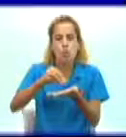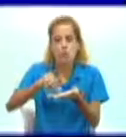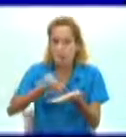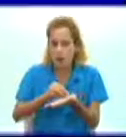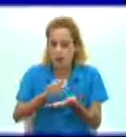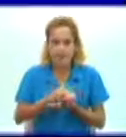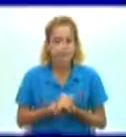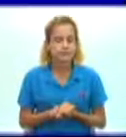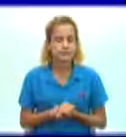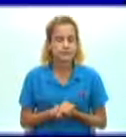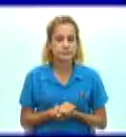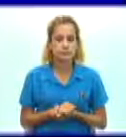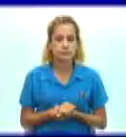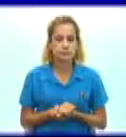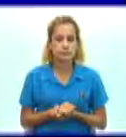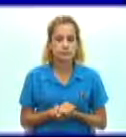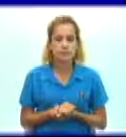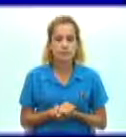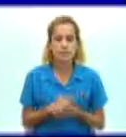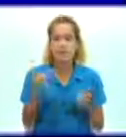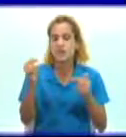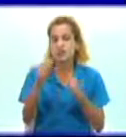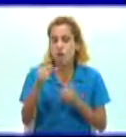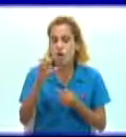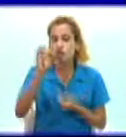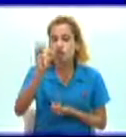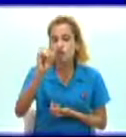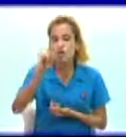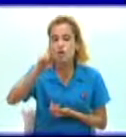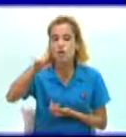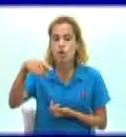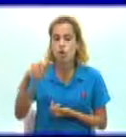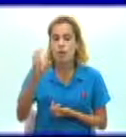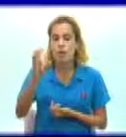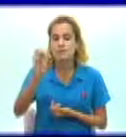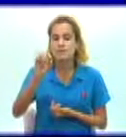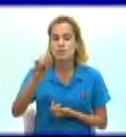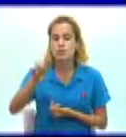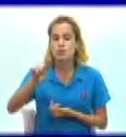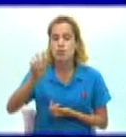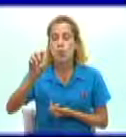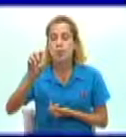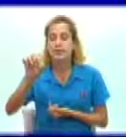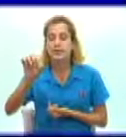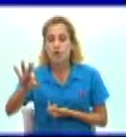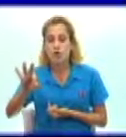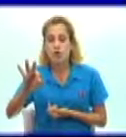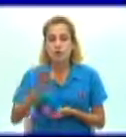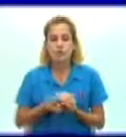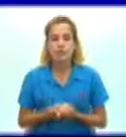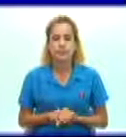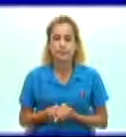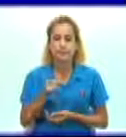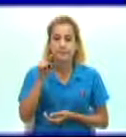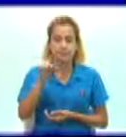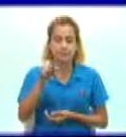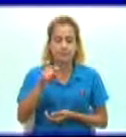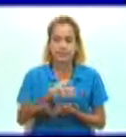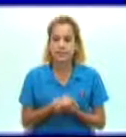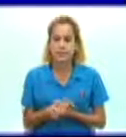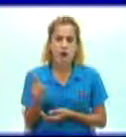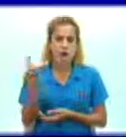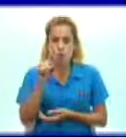caso. Y bueno, al sustraer nos quedaría 98 milésimas. Es decir, que este ejercicio al final nos